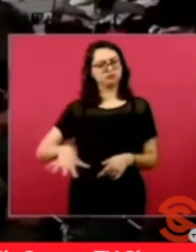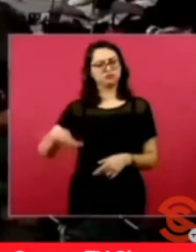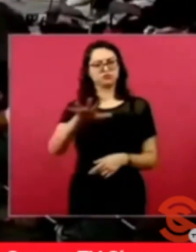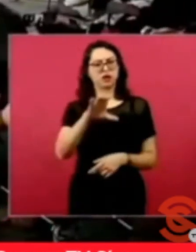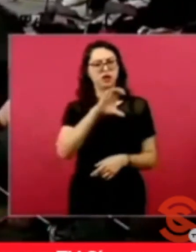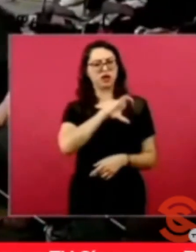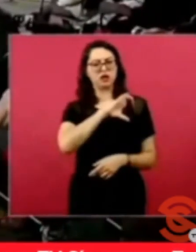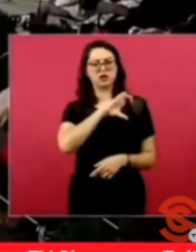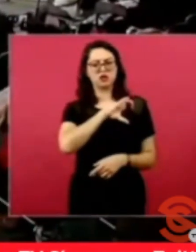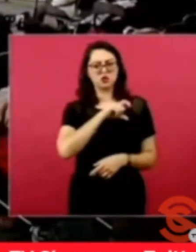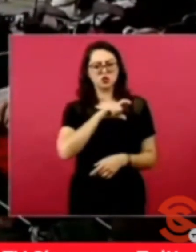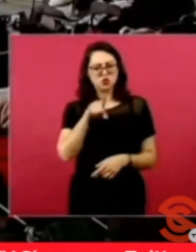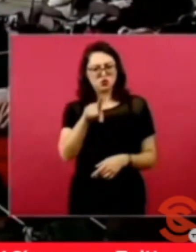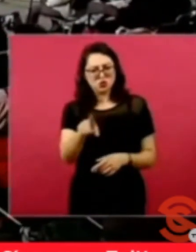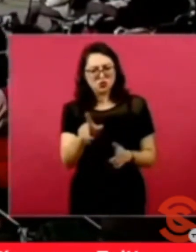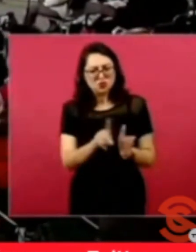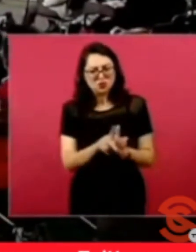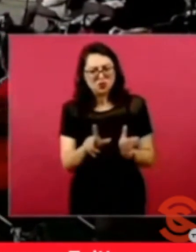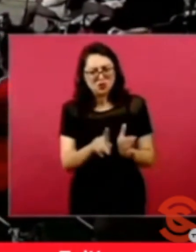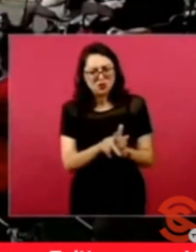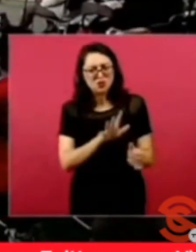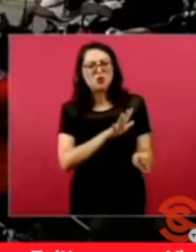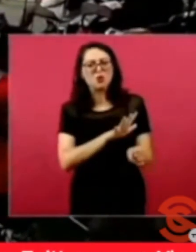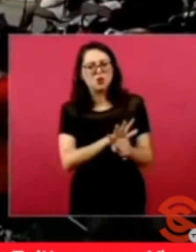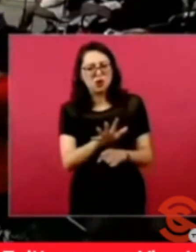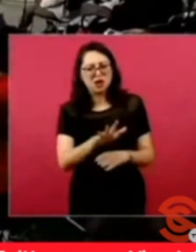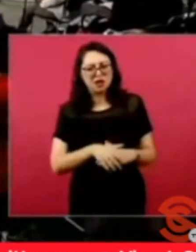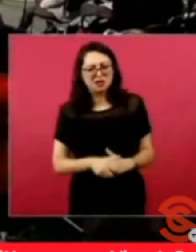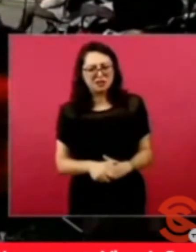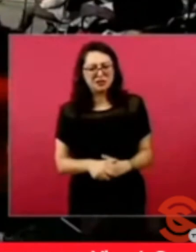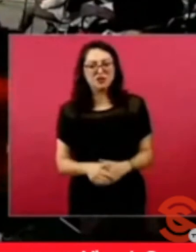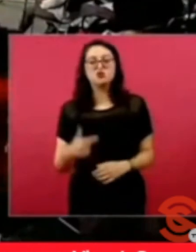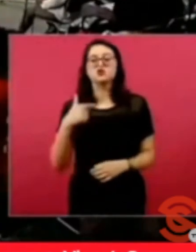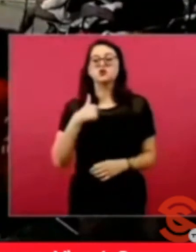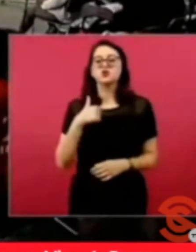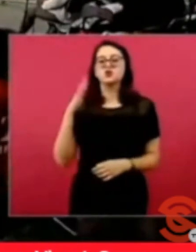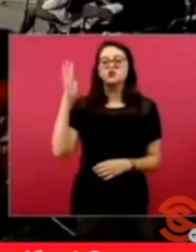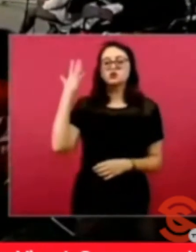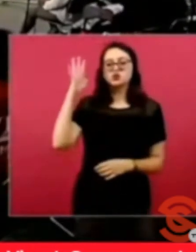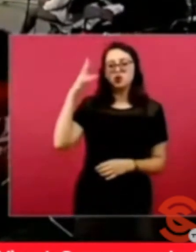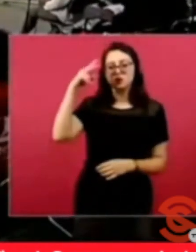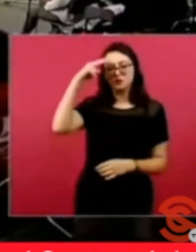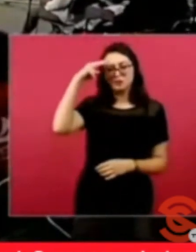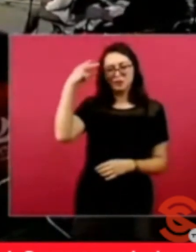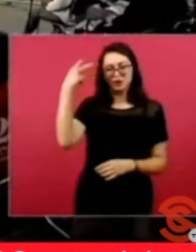¿Tú de qué periódico eres, Sol? Ya le había dicho El Sol de México, y